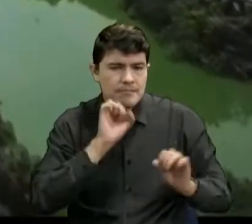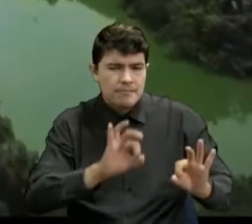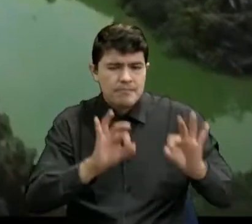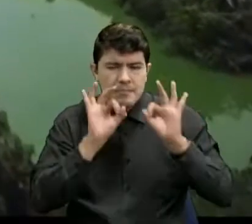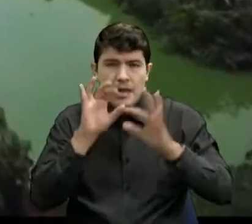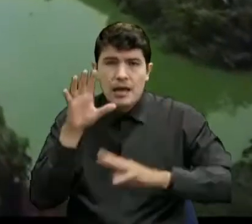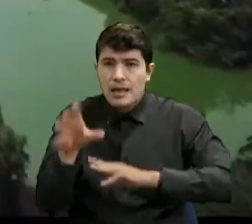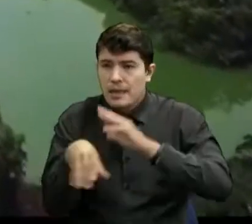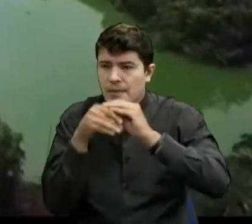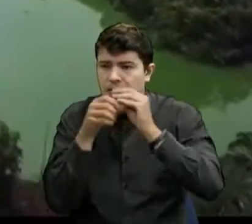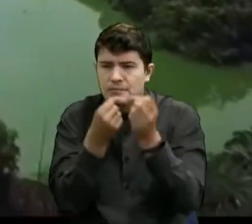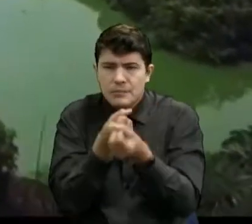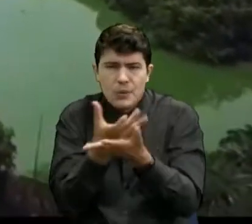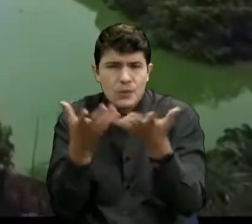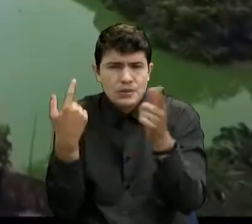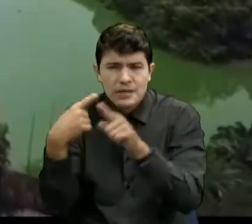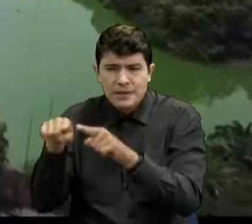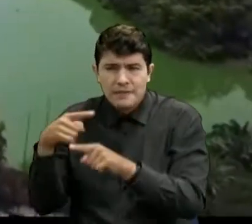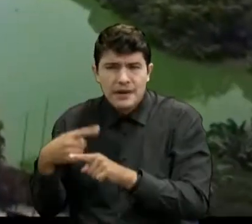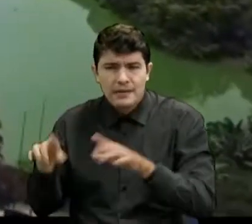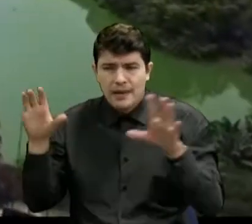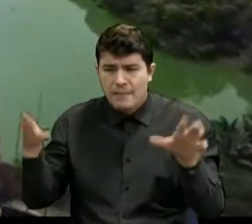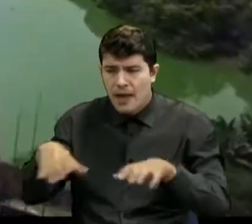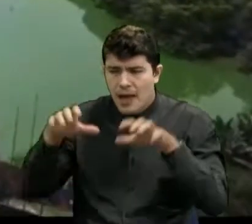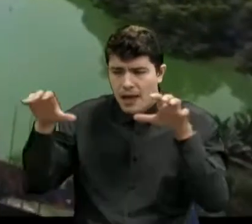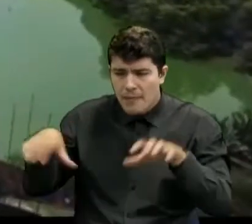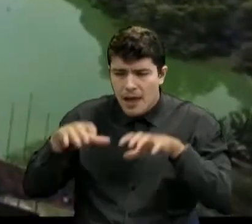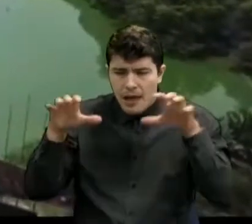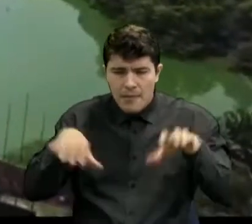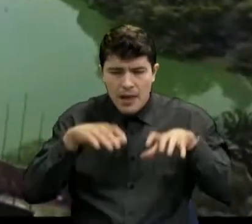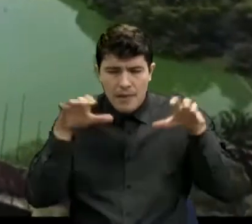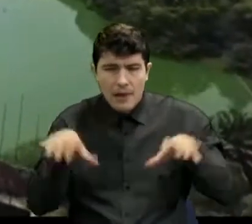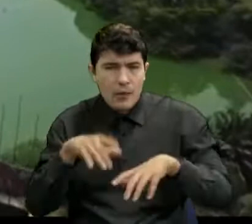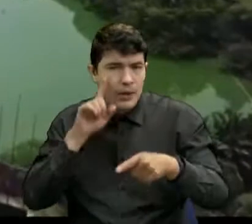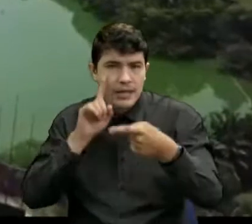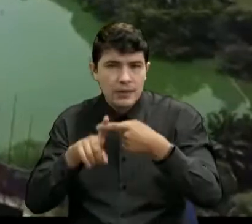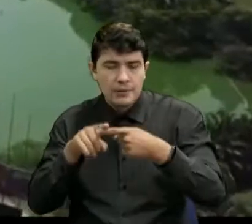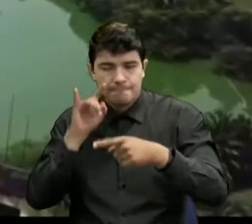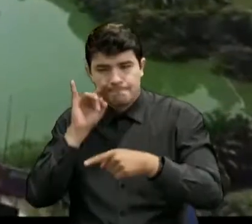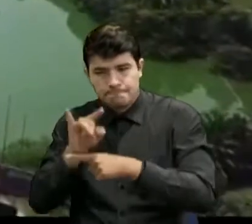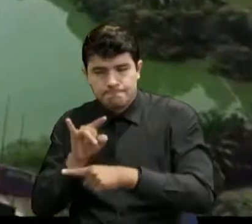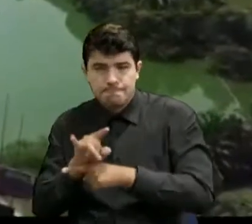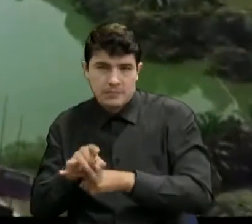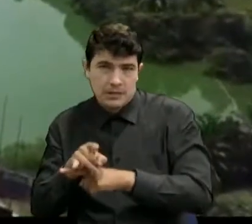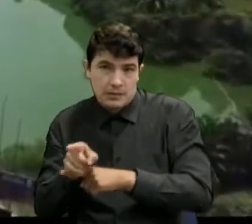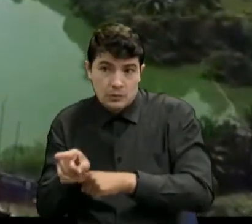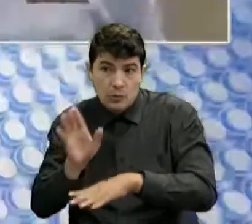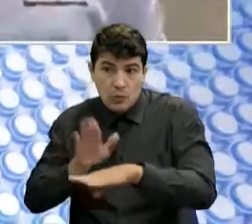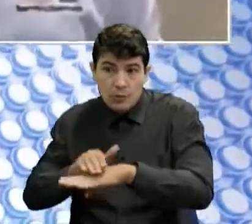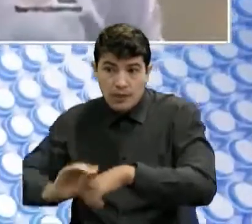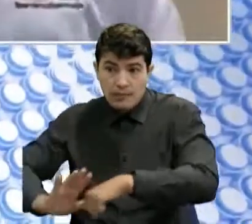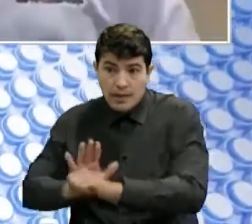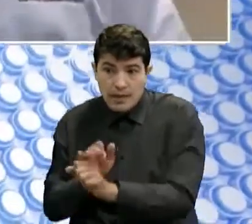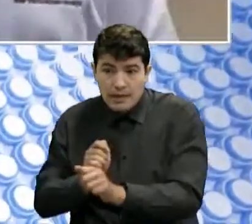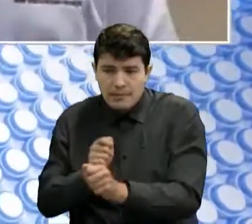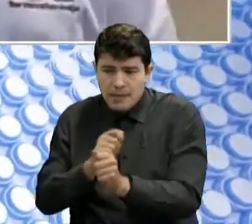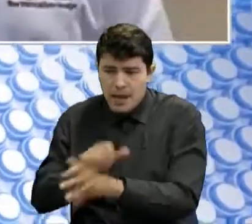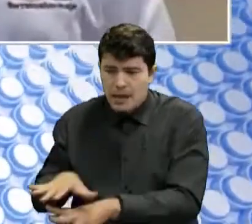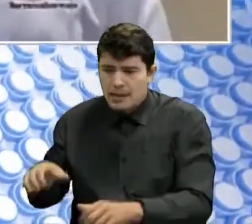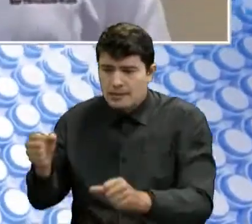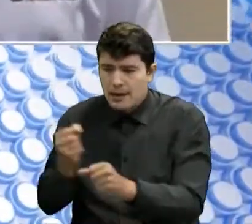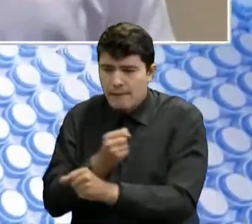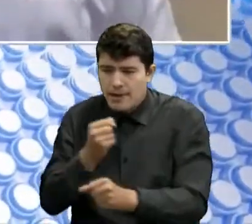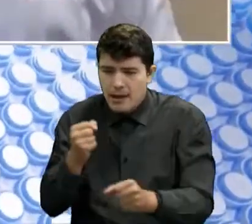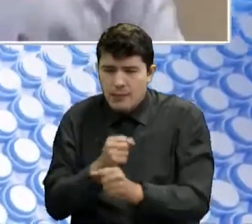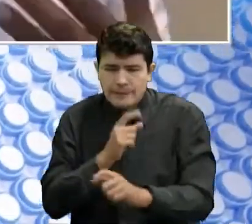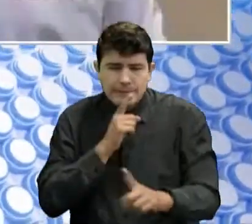tenemos una gran cantidad de acciones que hacen, por supuesto, mitigar también este año tan difícil de desempleo, de